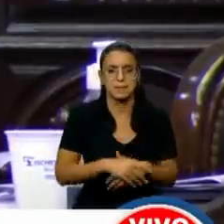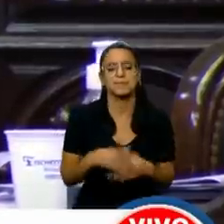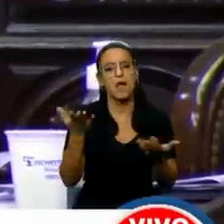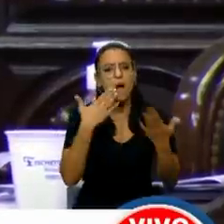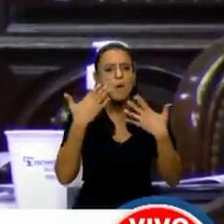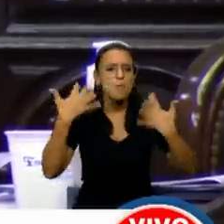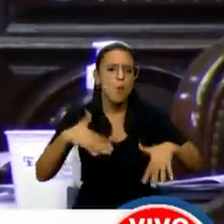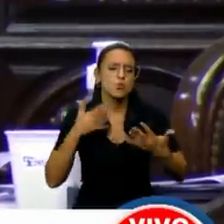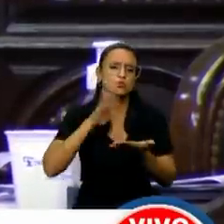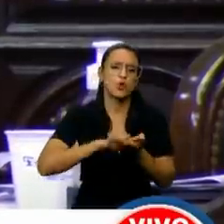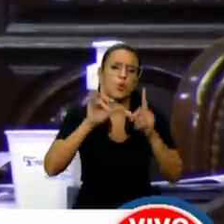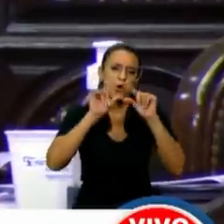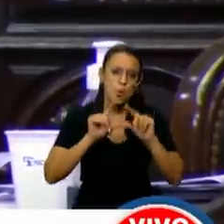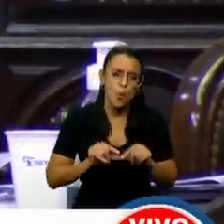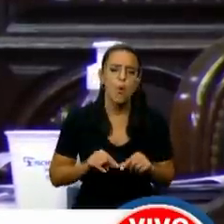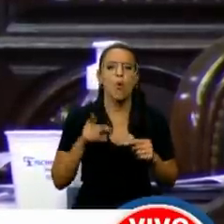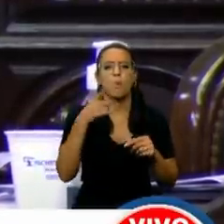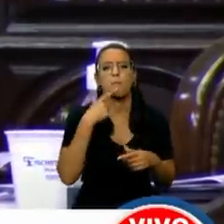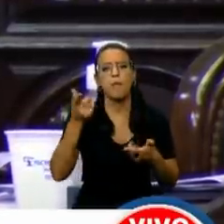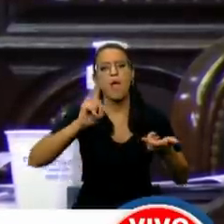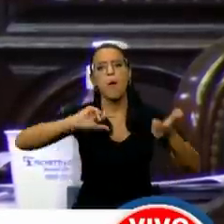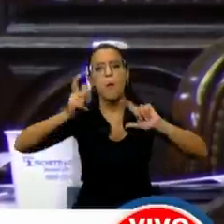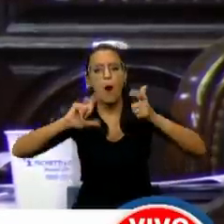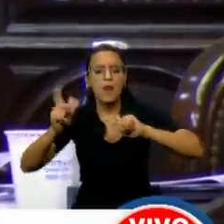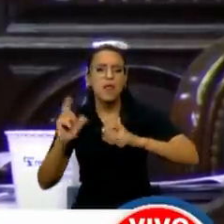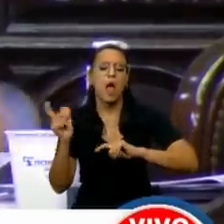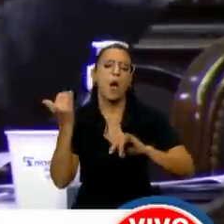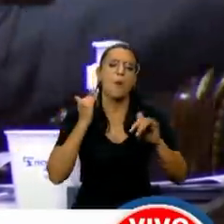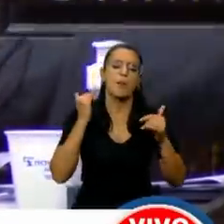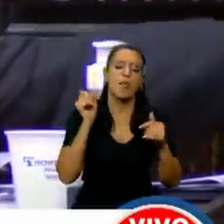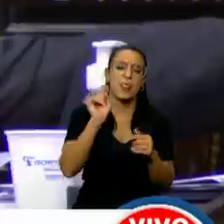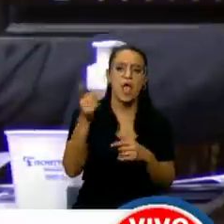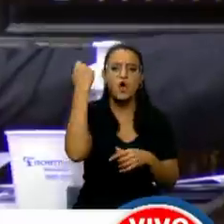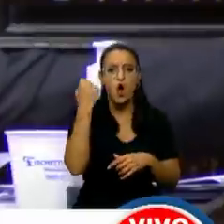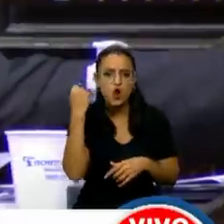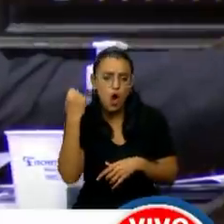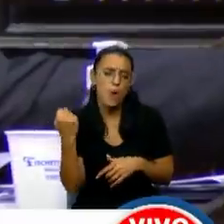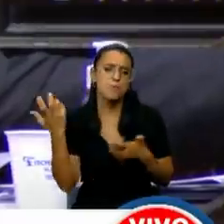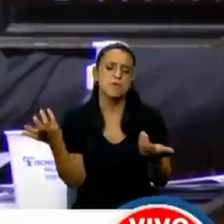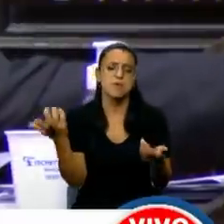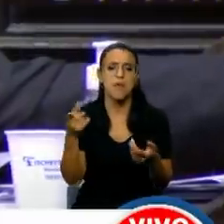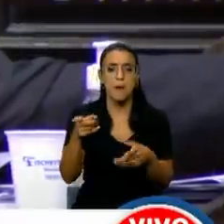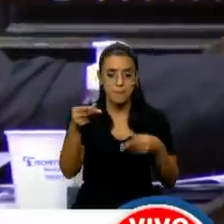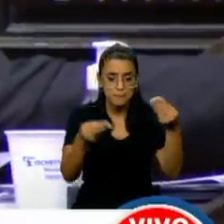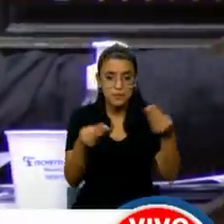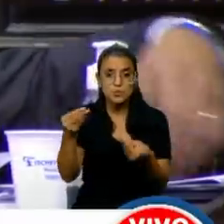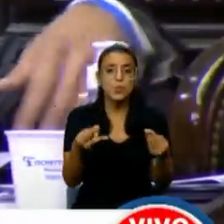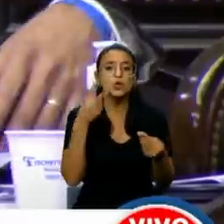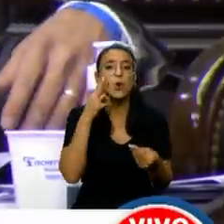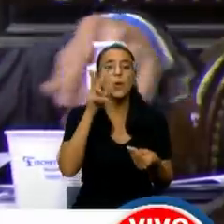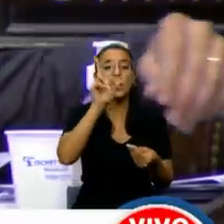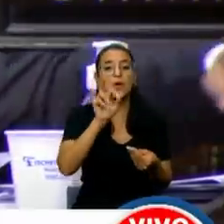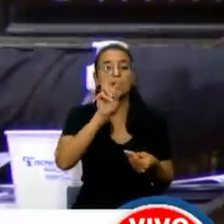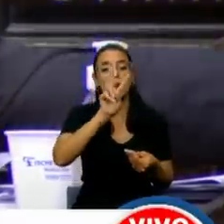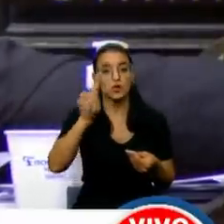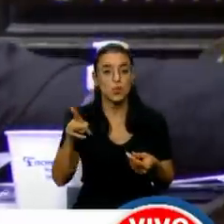hablado mucho de los números de las variables macroeconómicas aún cuando en el presupuesto 2021 se han